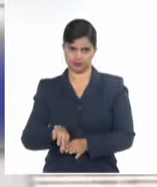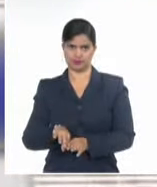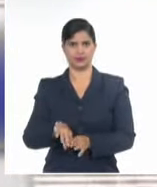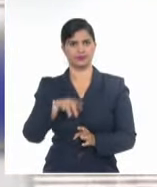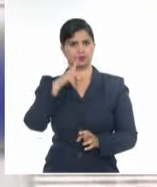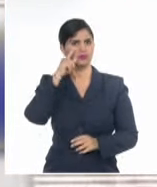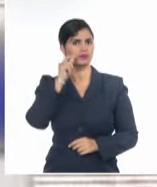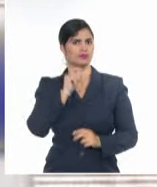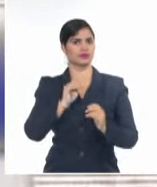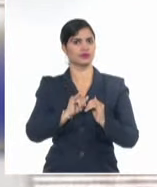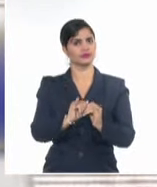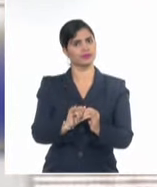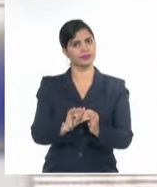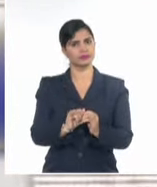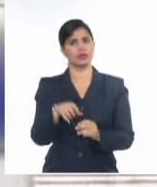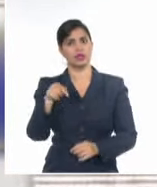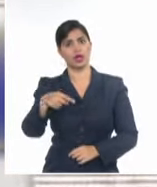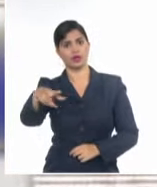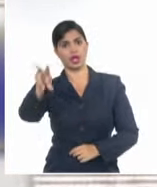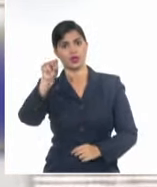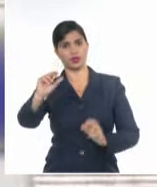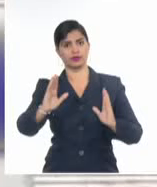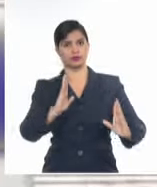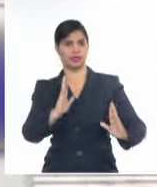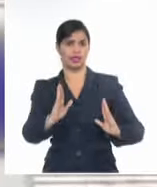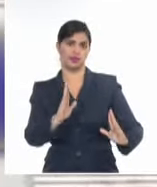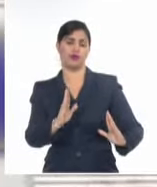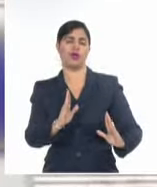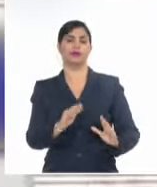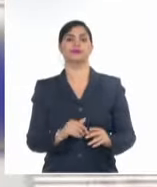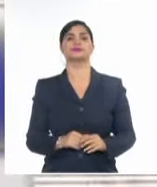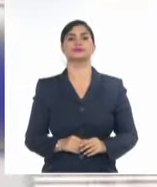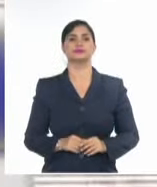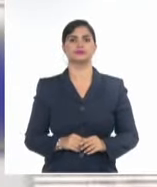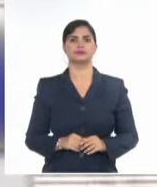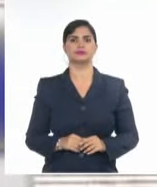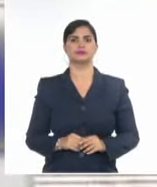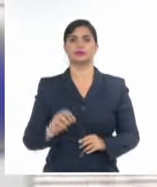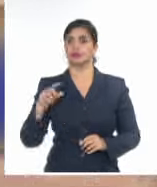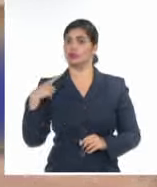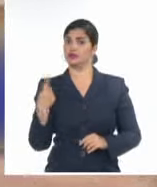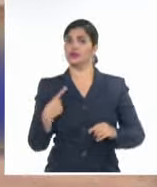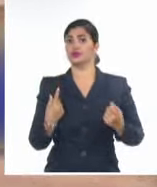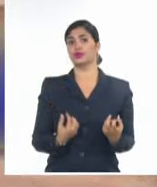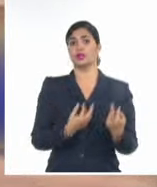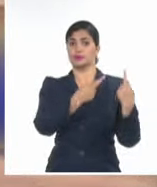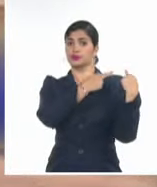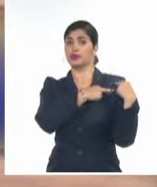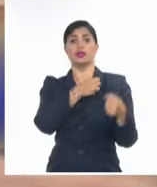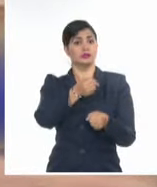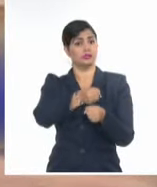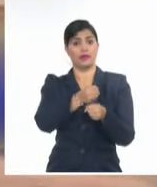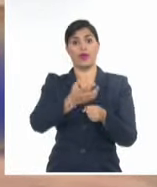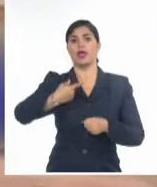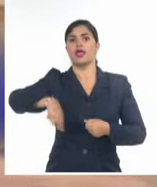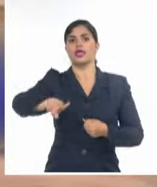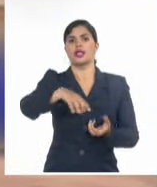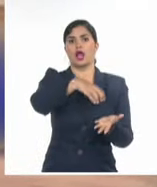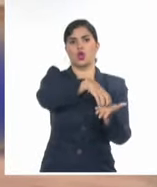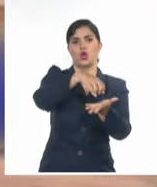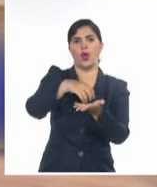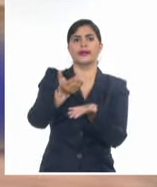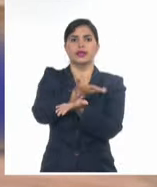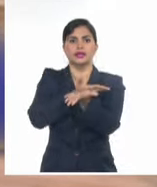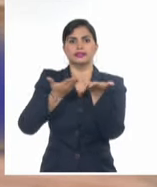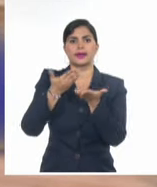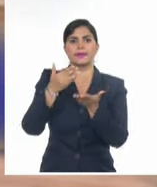una nueva época, Evo, Zelaya. Y tenemos nosotros que ir a la vanguardia de la nueva época.